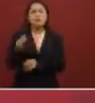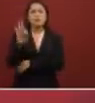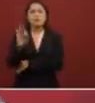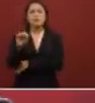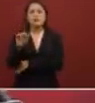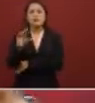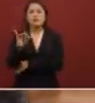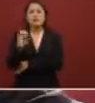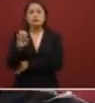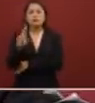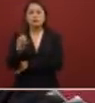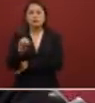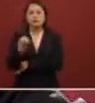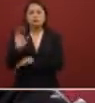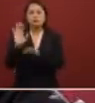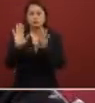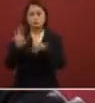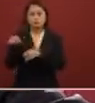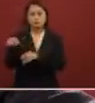¿Sí?